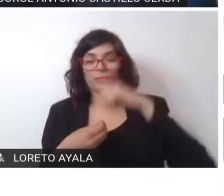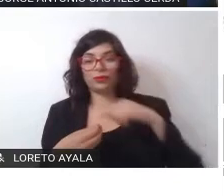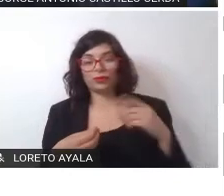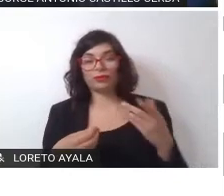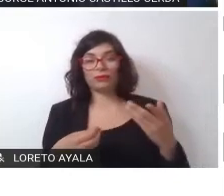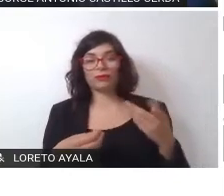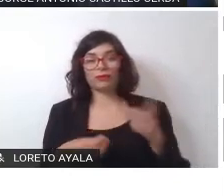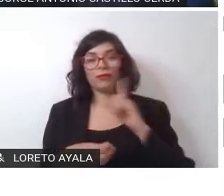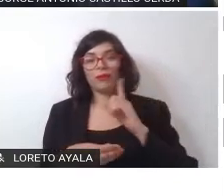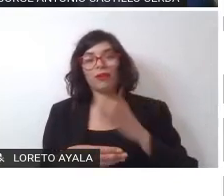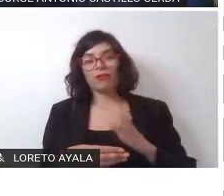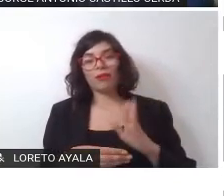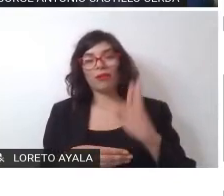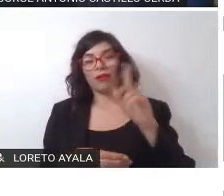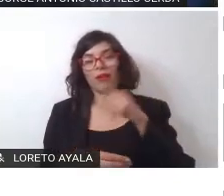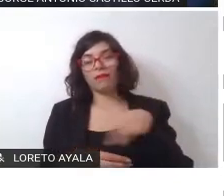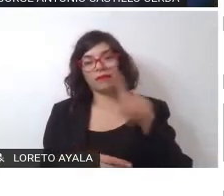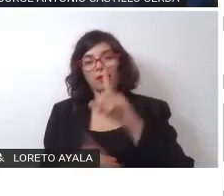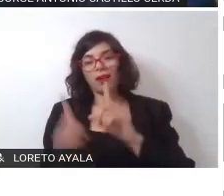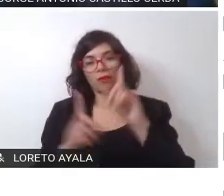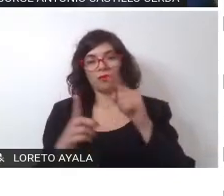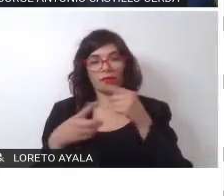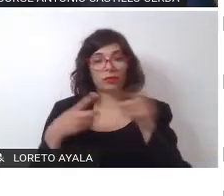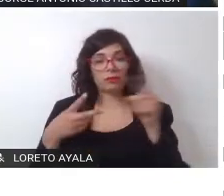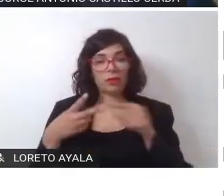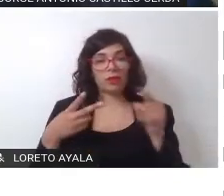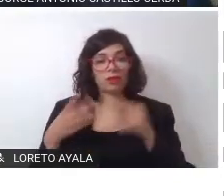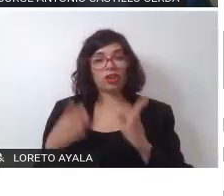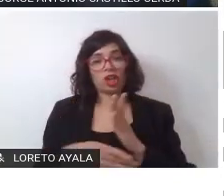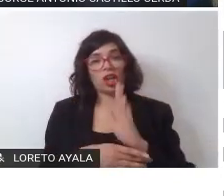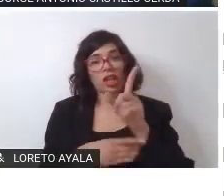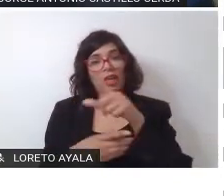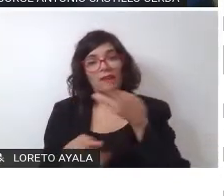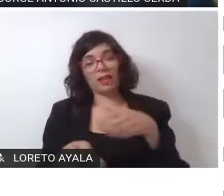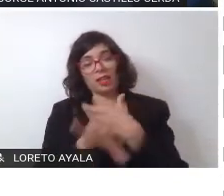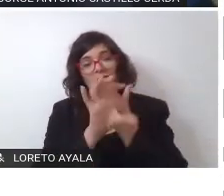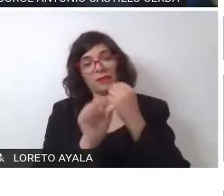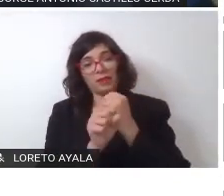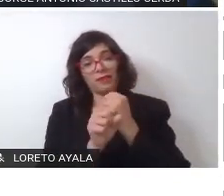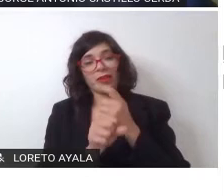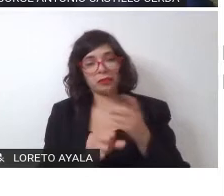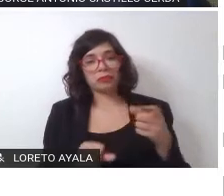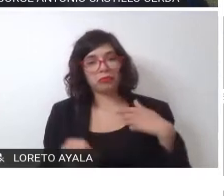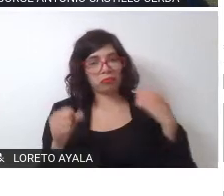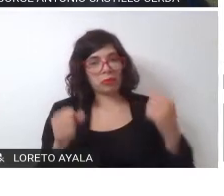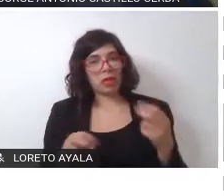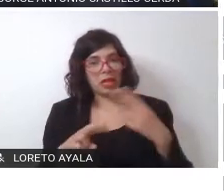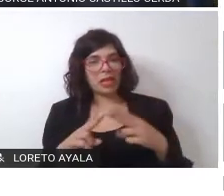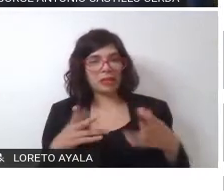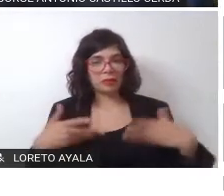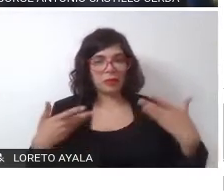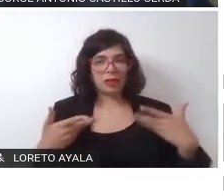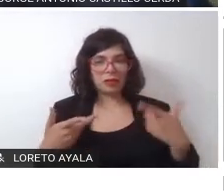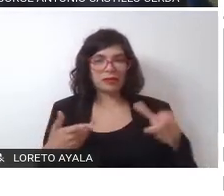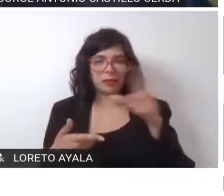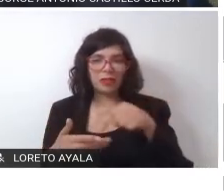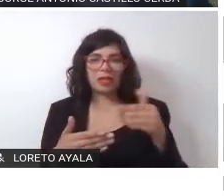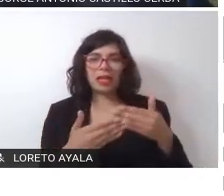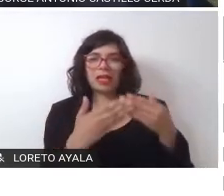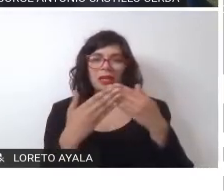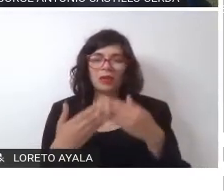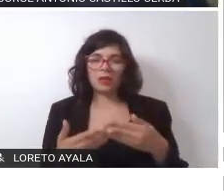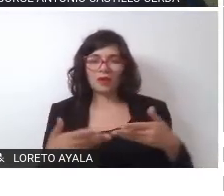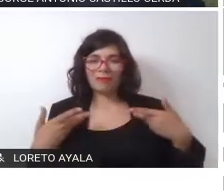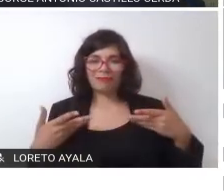todavía le quedan algunas semanas en remoto, así que todavía podemos activar a nuestros alumnos por